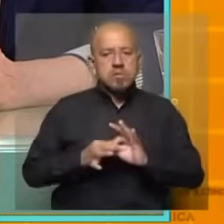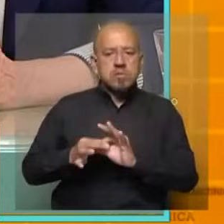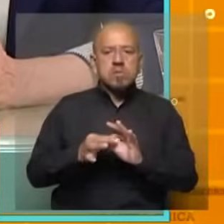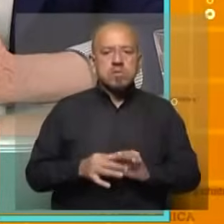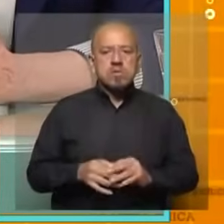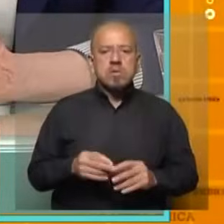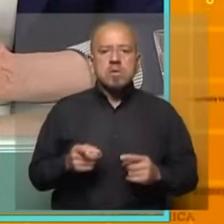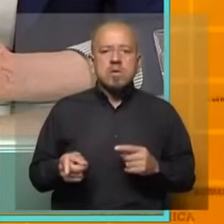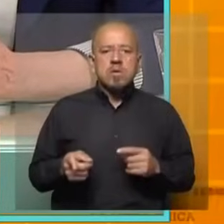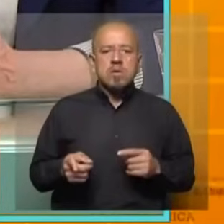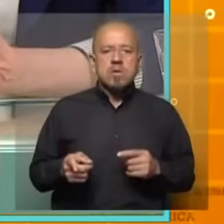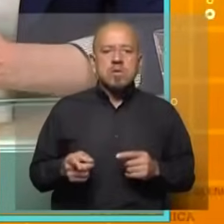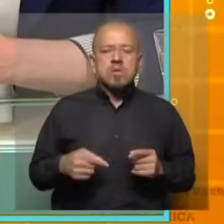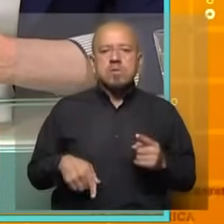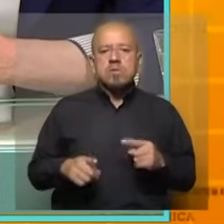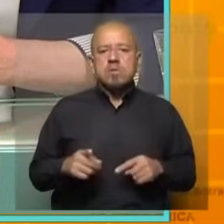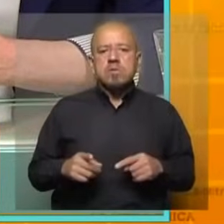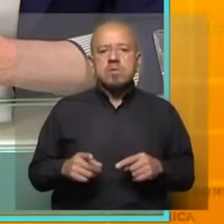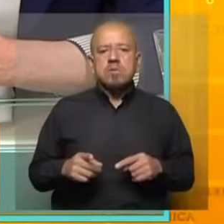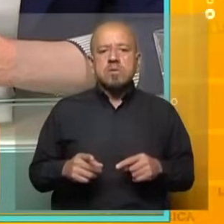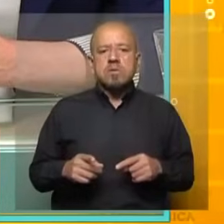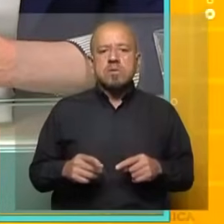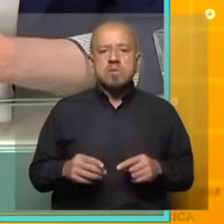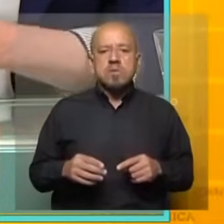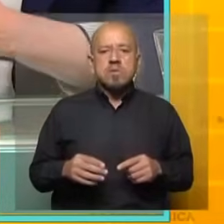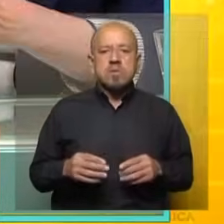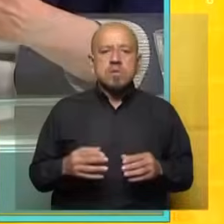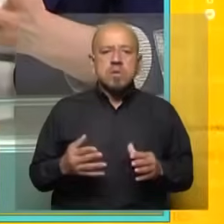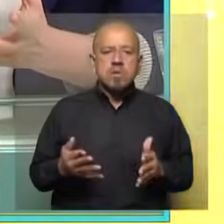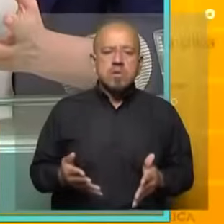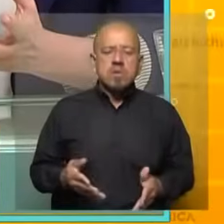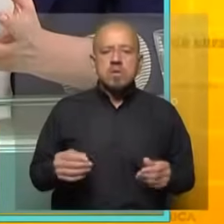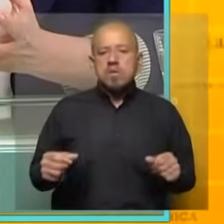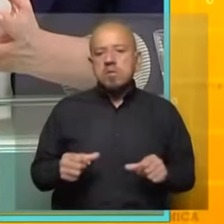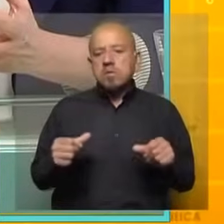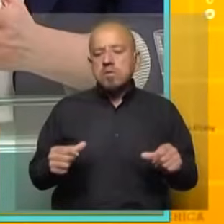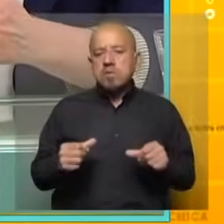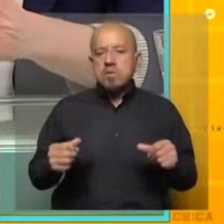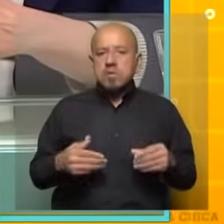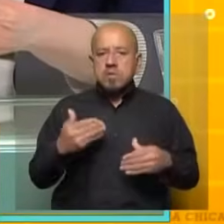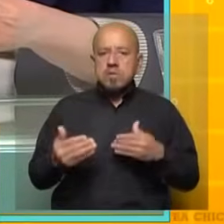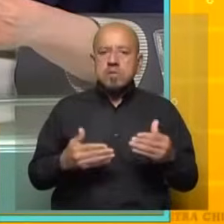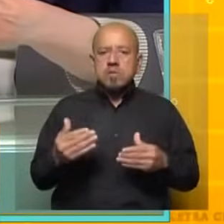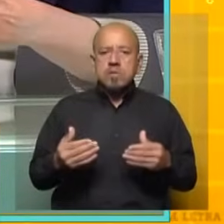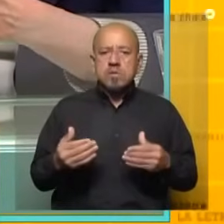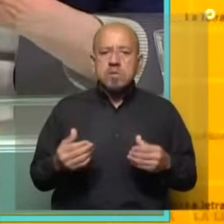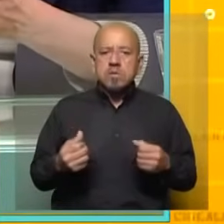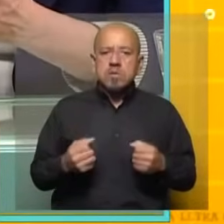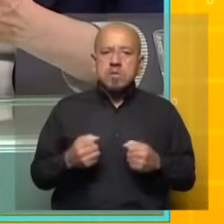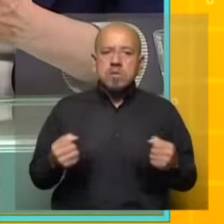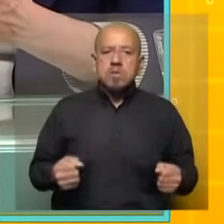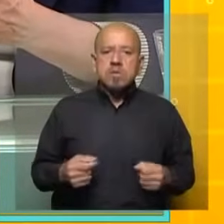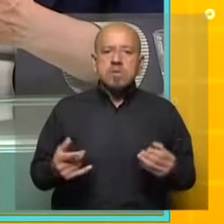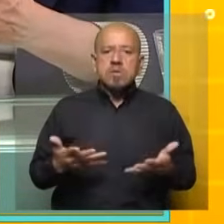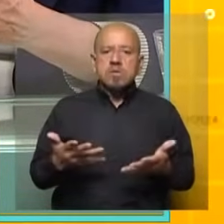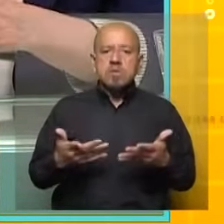sido una cosa que se ha ido tejiendo y profundizando y que está en